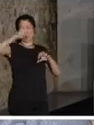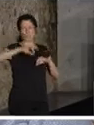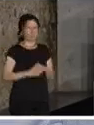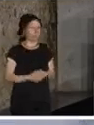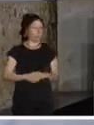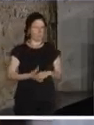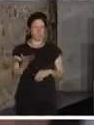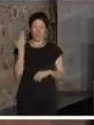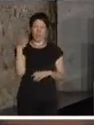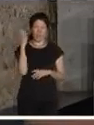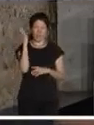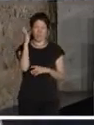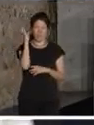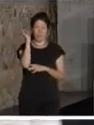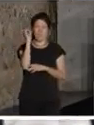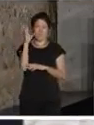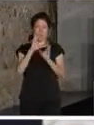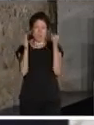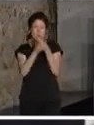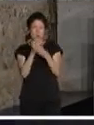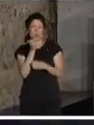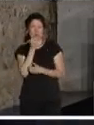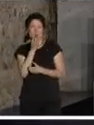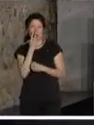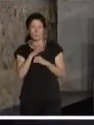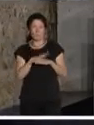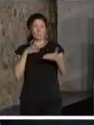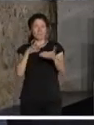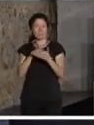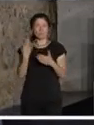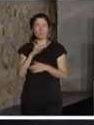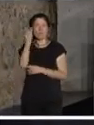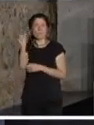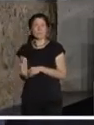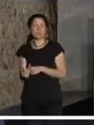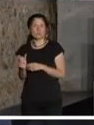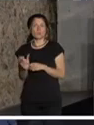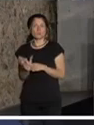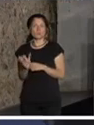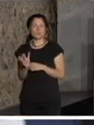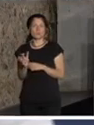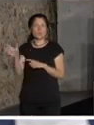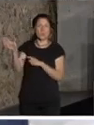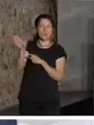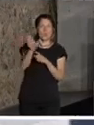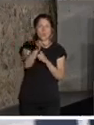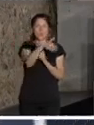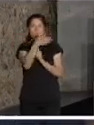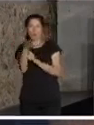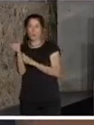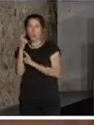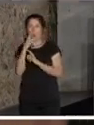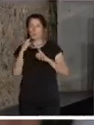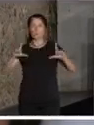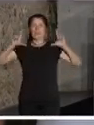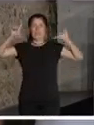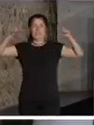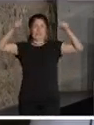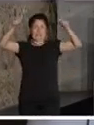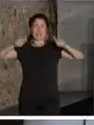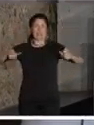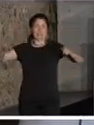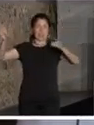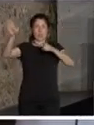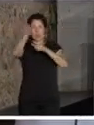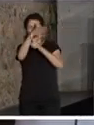en el meeting del partido socialista se impidió que una persona ondeara una pancarta